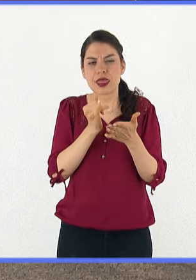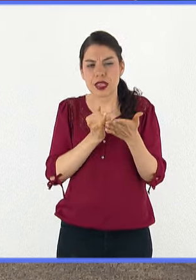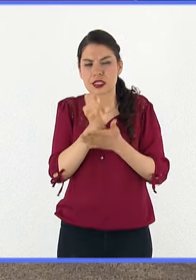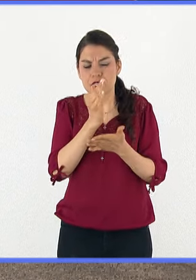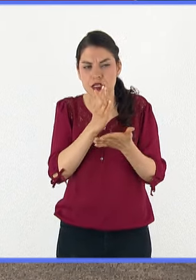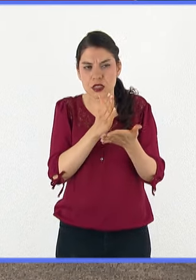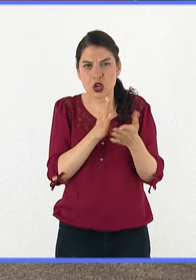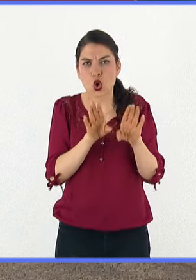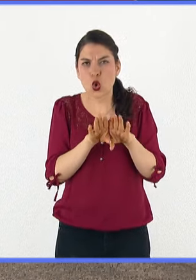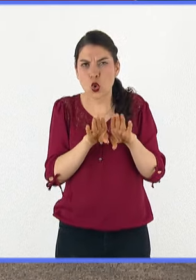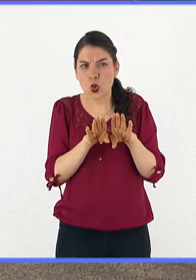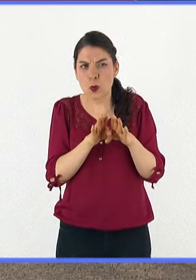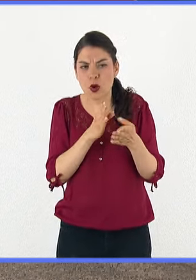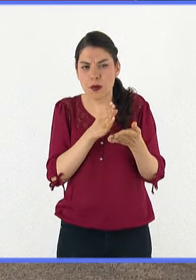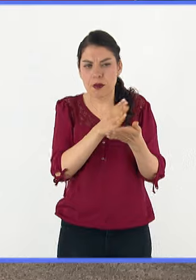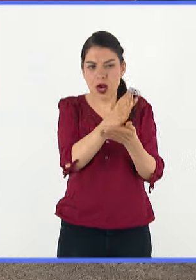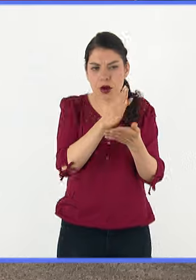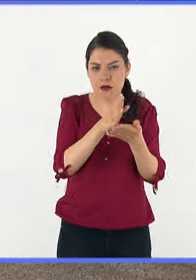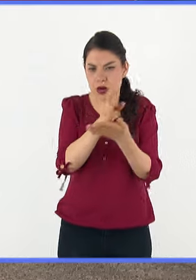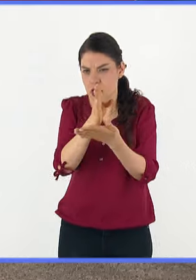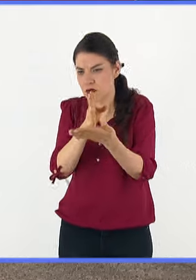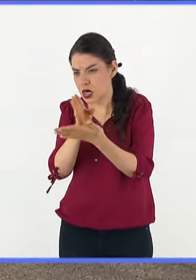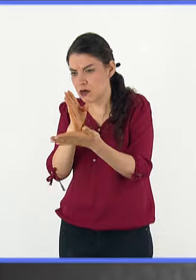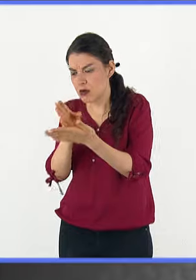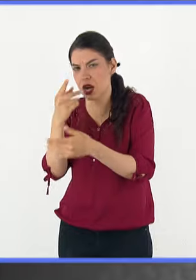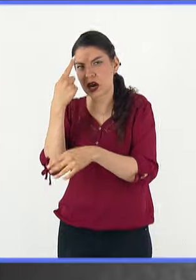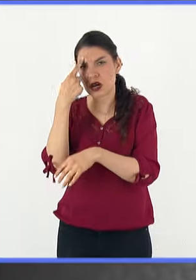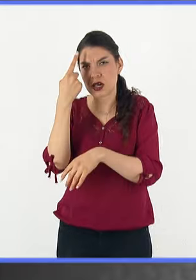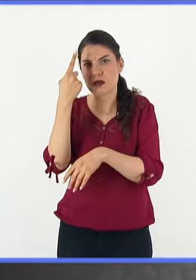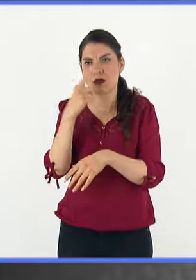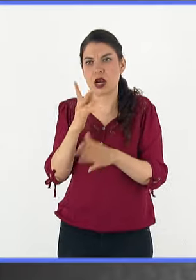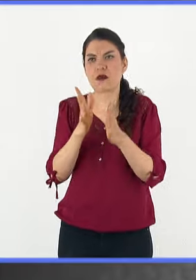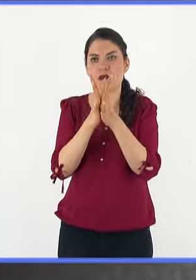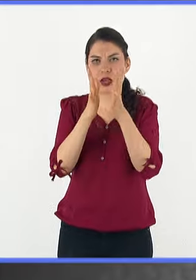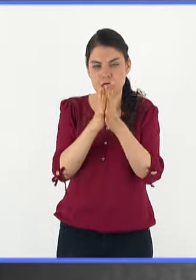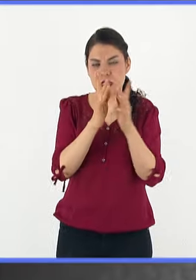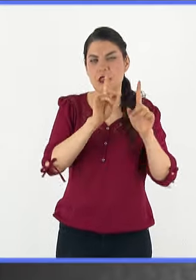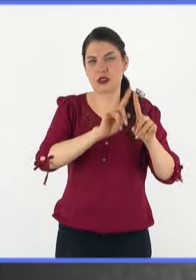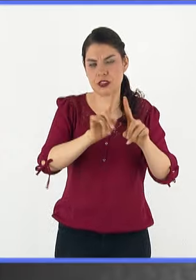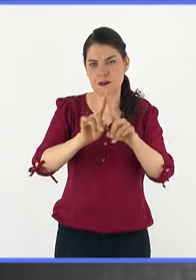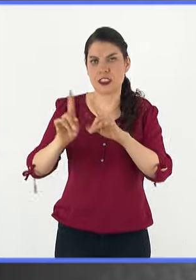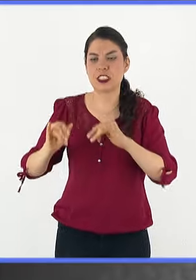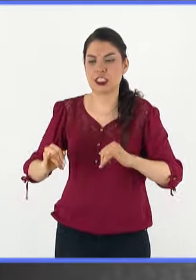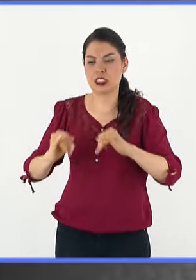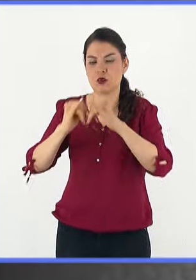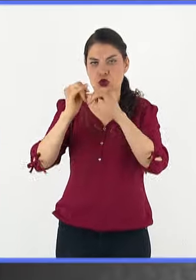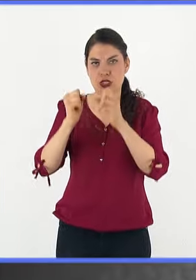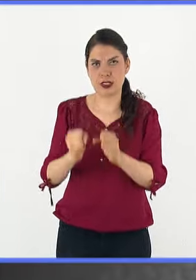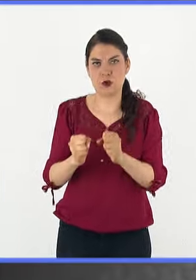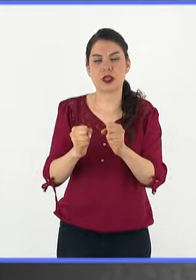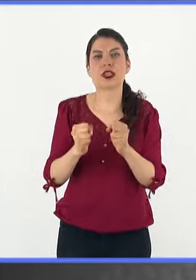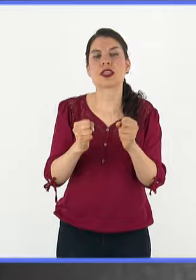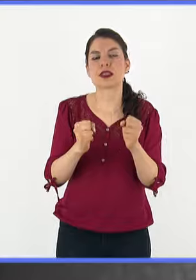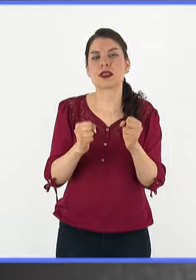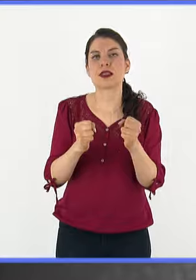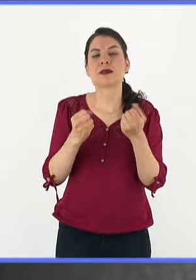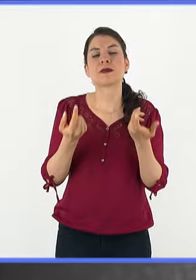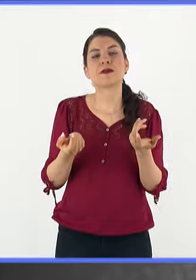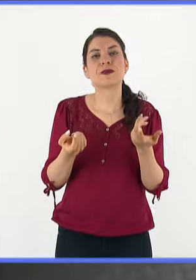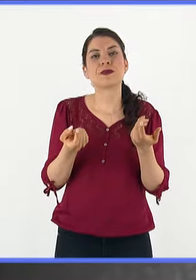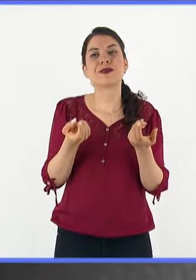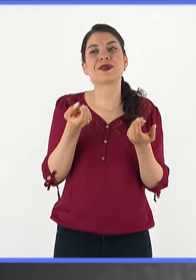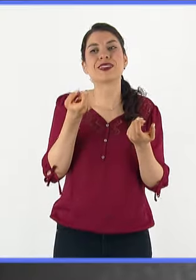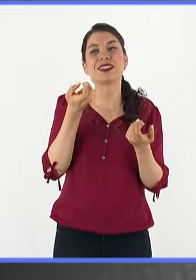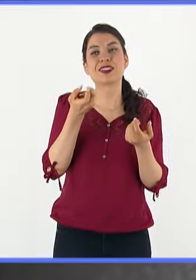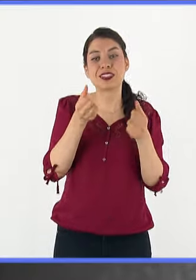no multidisciplinarias no con la ación desde luego de varias instituciones las que requieran Y entonces